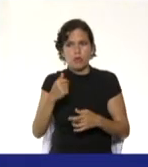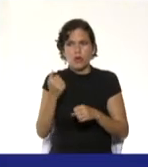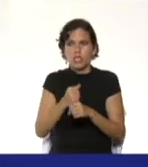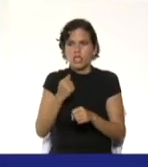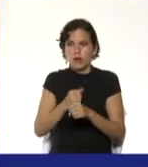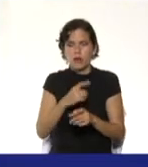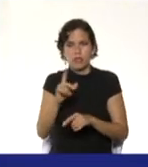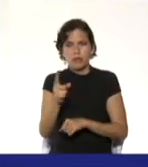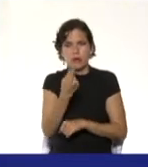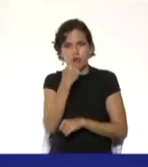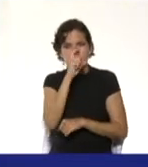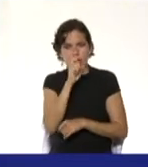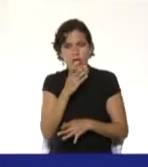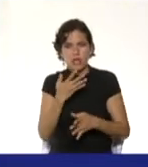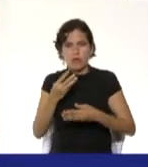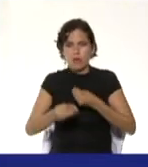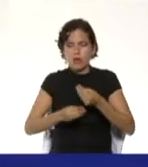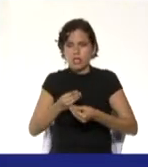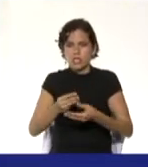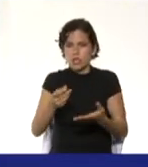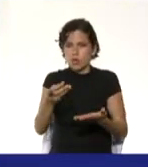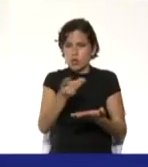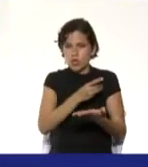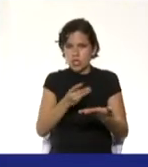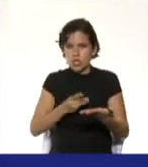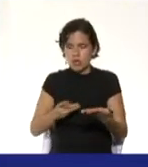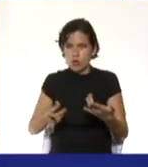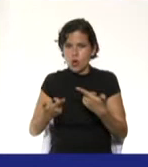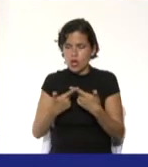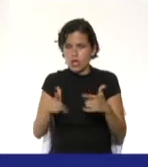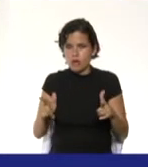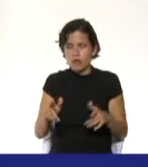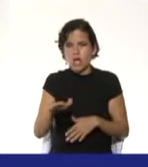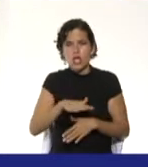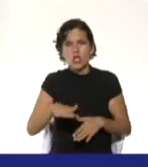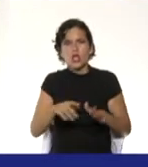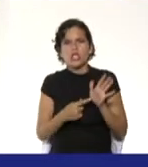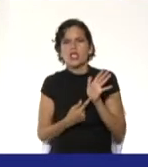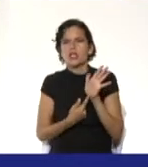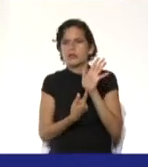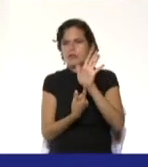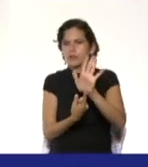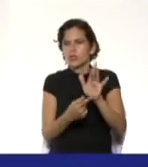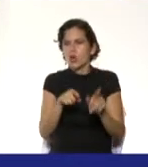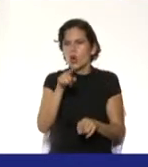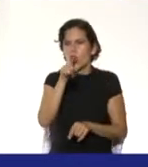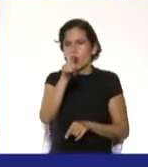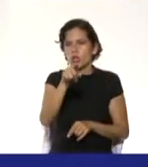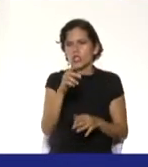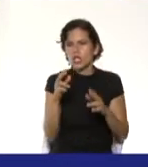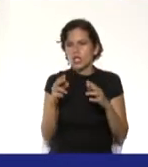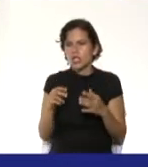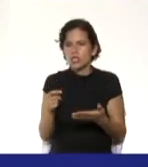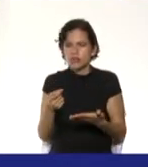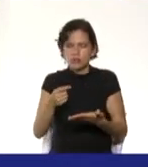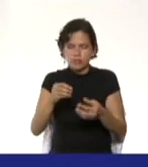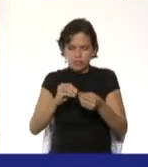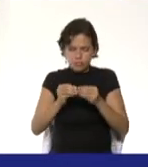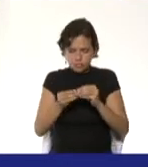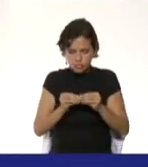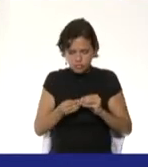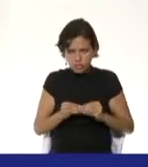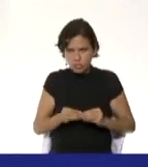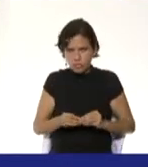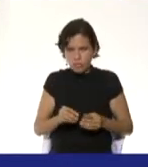estar trabajando para primer año, van a realizar un dibujo libre, donde representen o ustedes creen